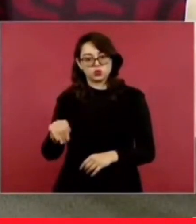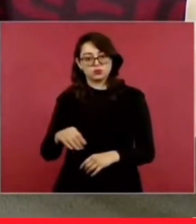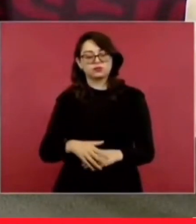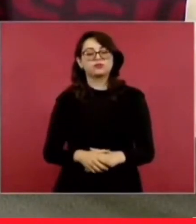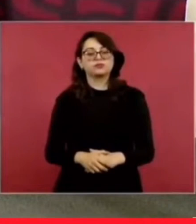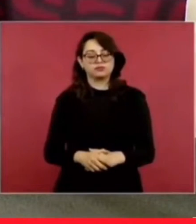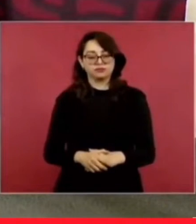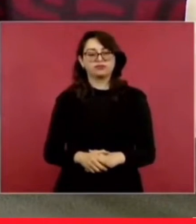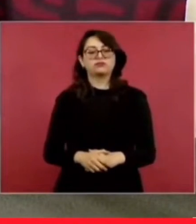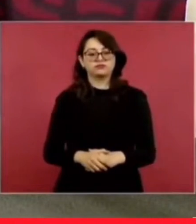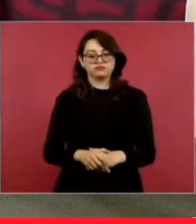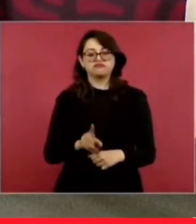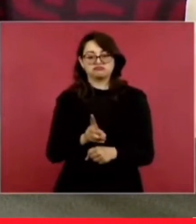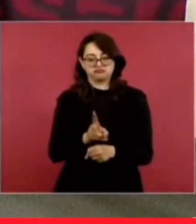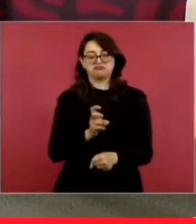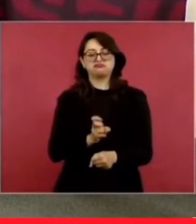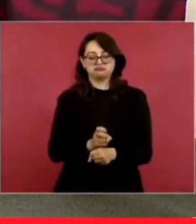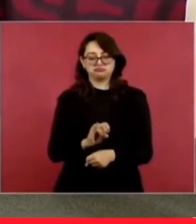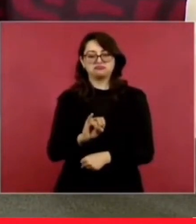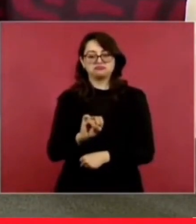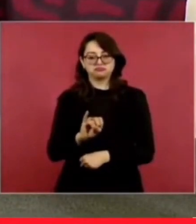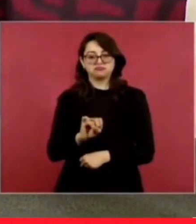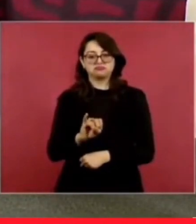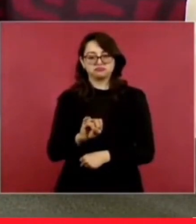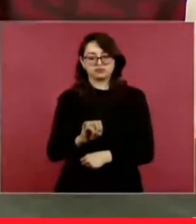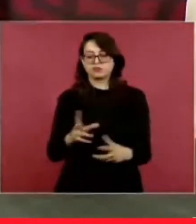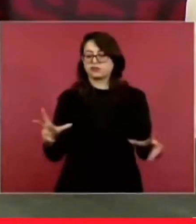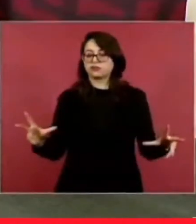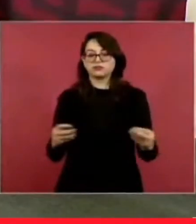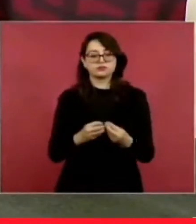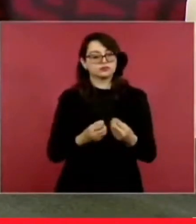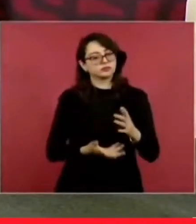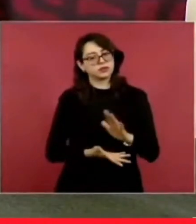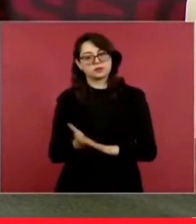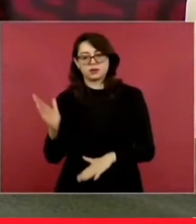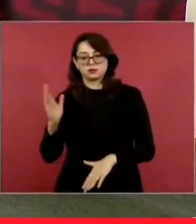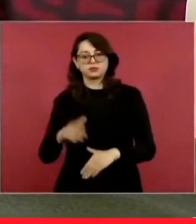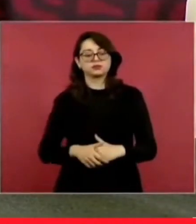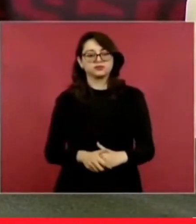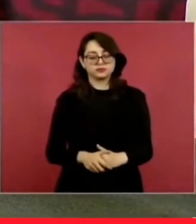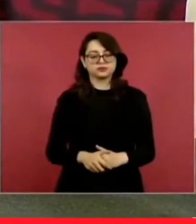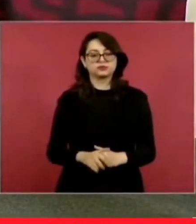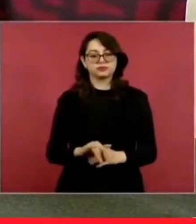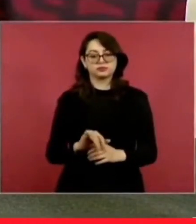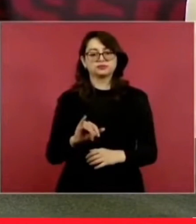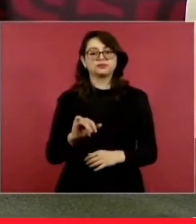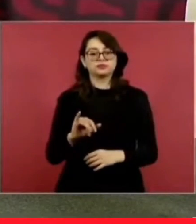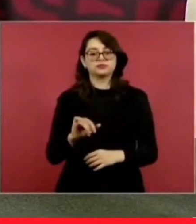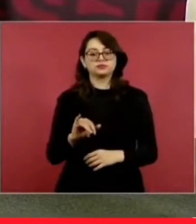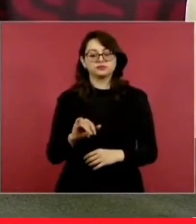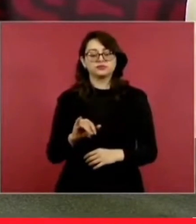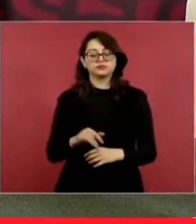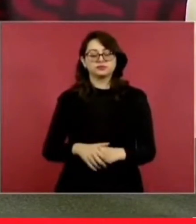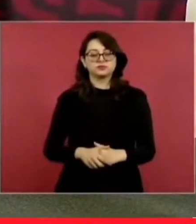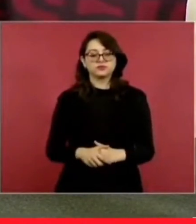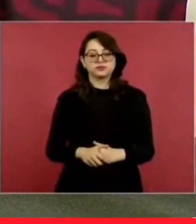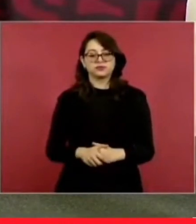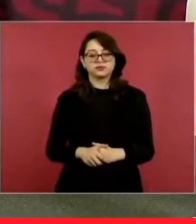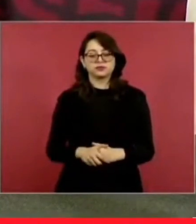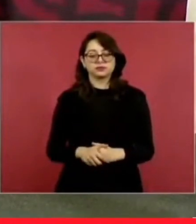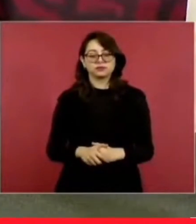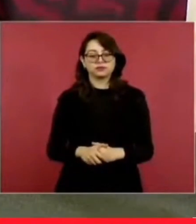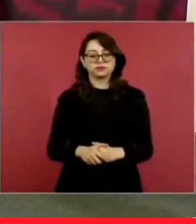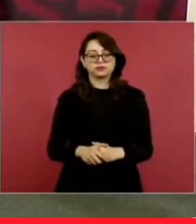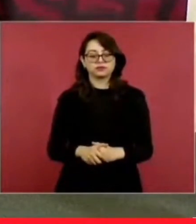Sí, van a estar invitados. Sí, todos vamos a ir. Sí. Sí. Los que